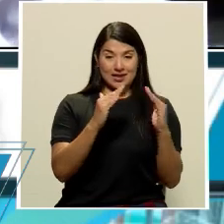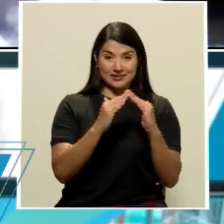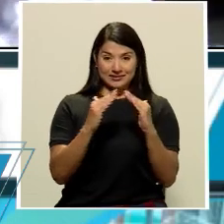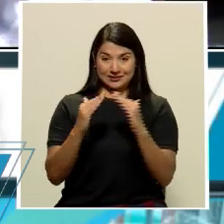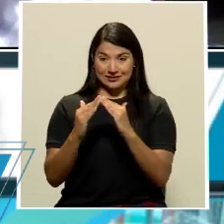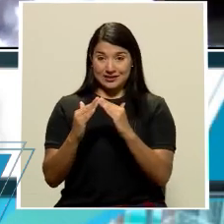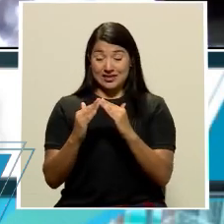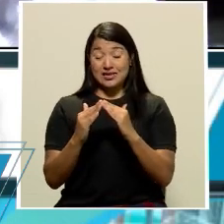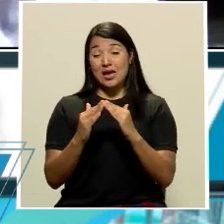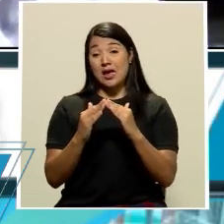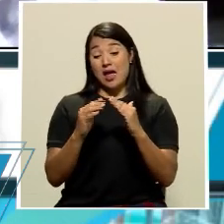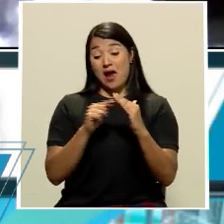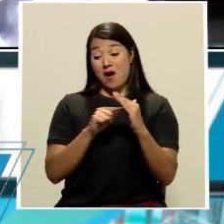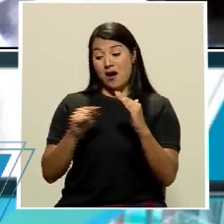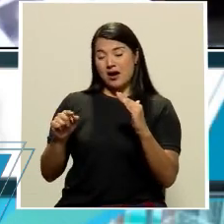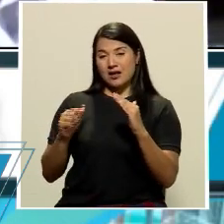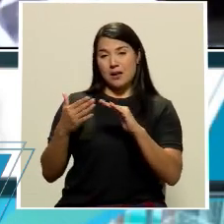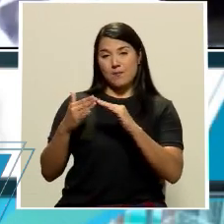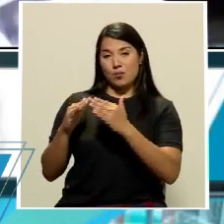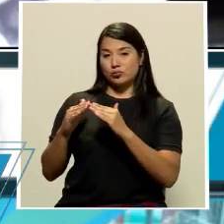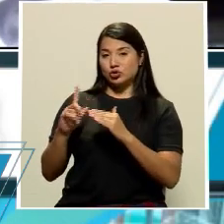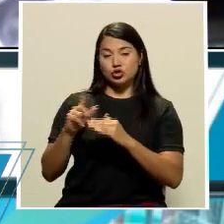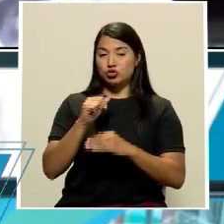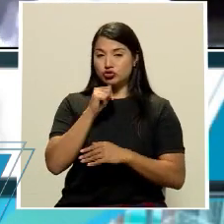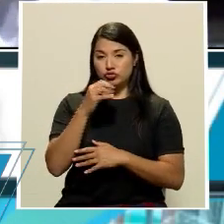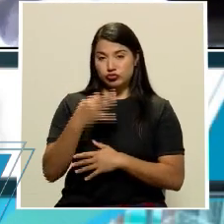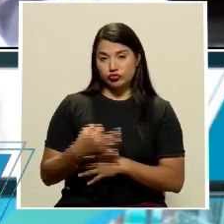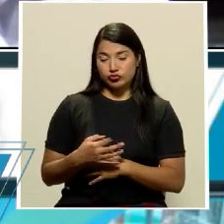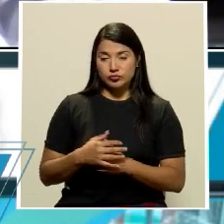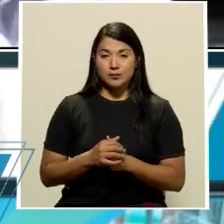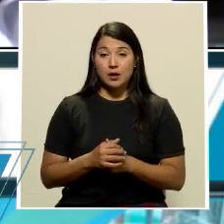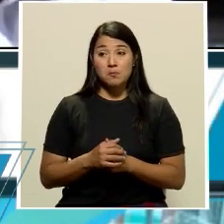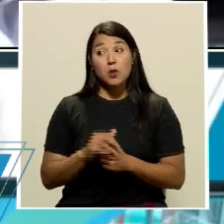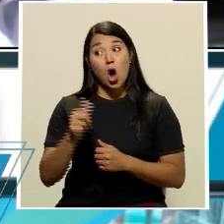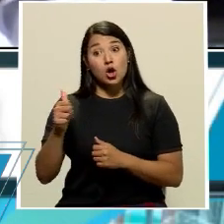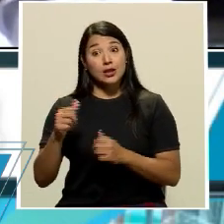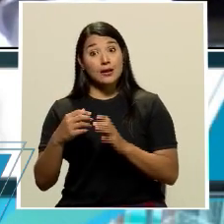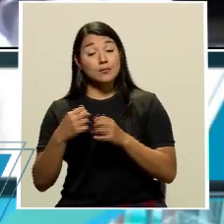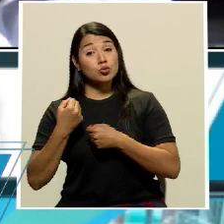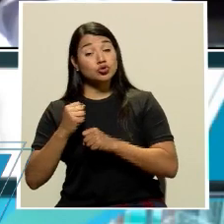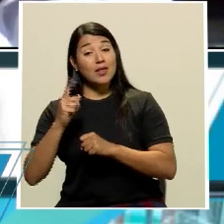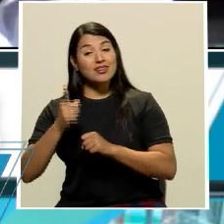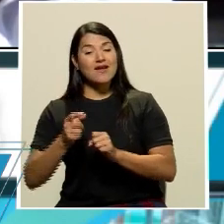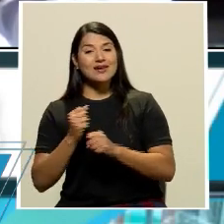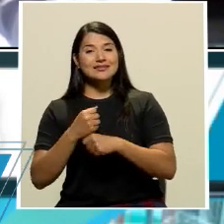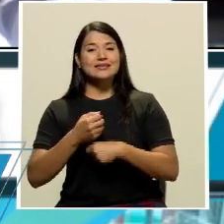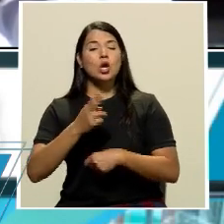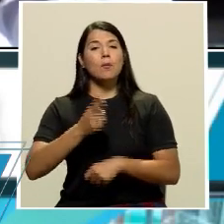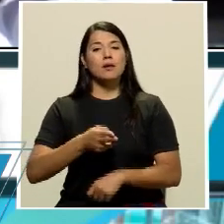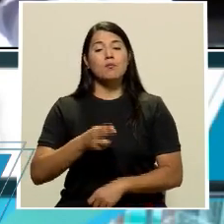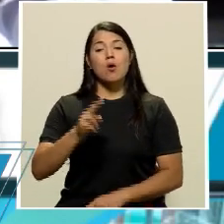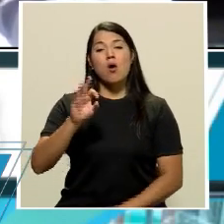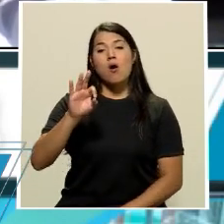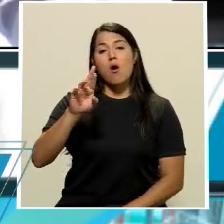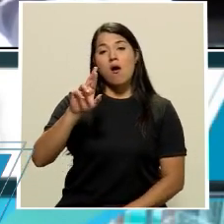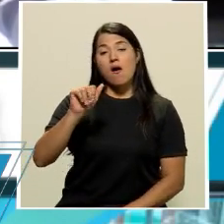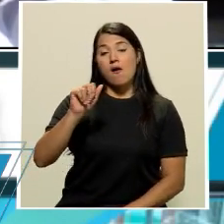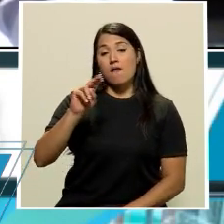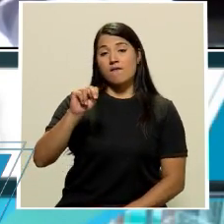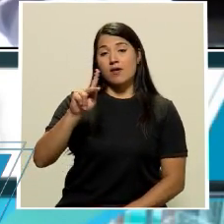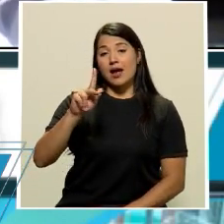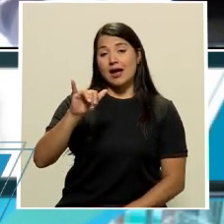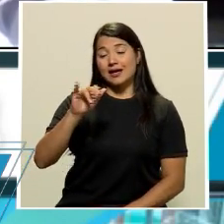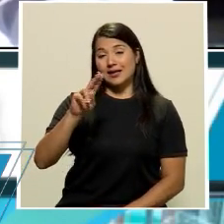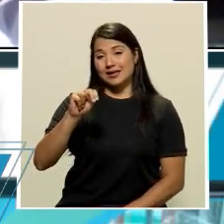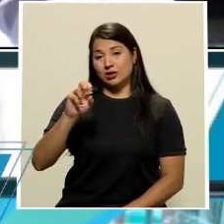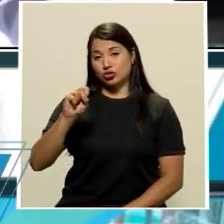en asentamientos informales. Es un esfuerzo digno de imitar por otros municipios. Don Franklin Solano, investigador